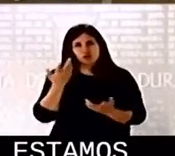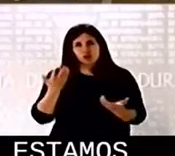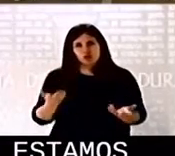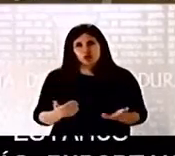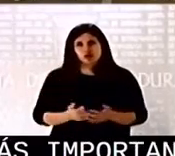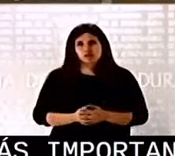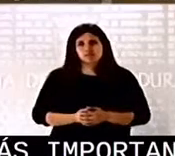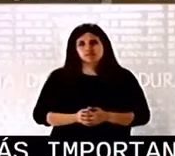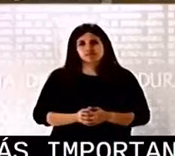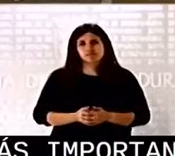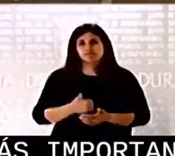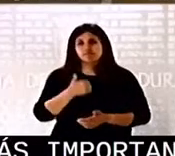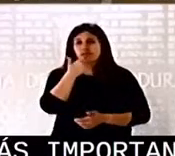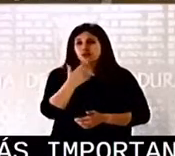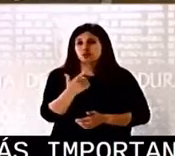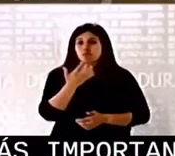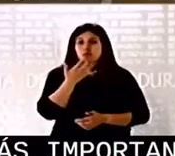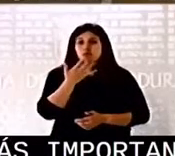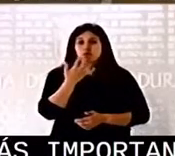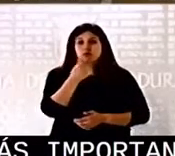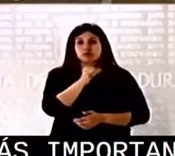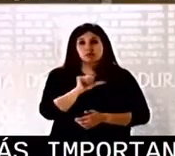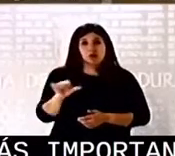decirles que si hace una semana y media